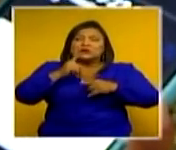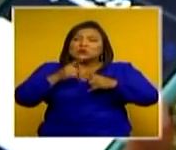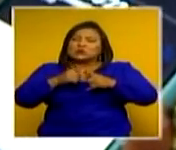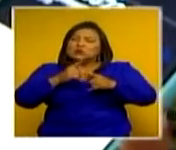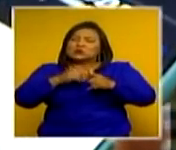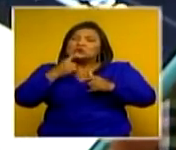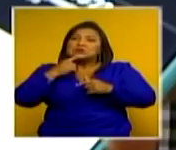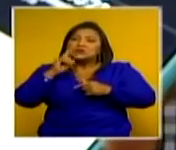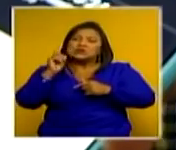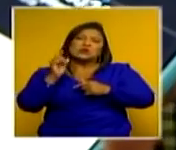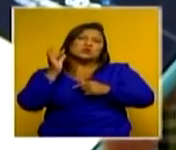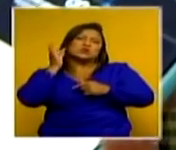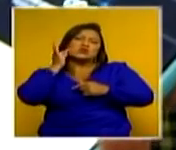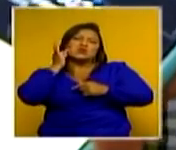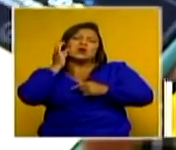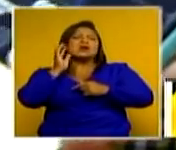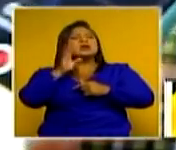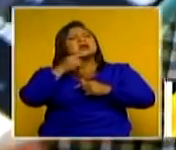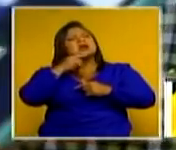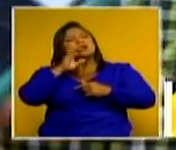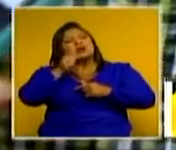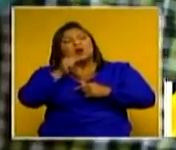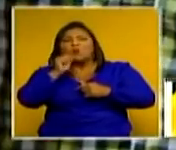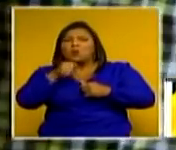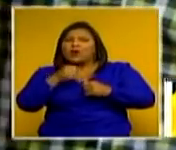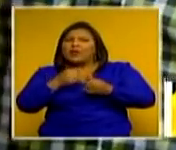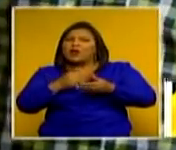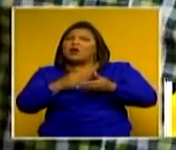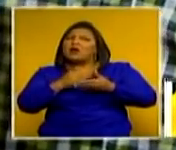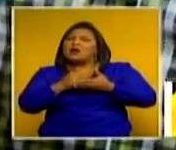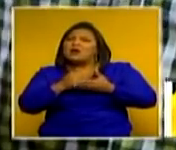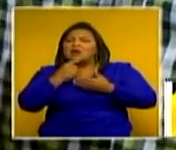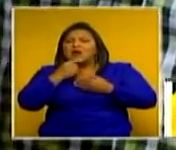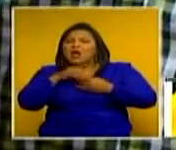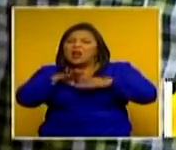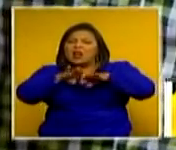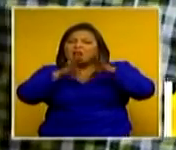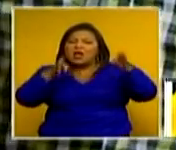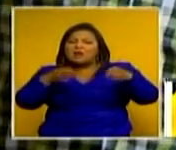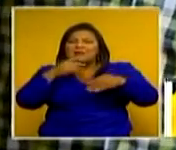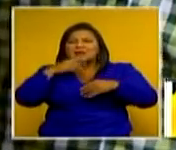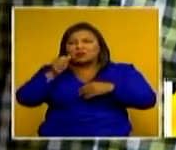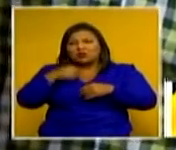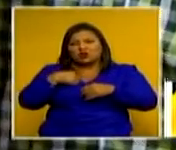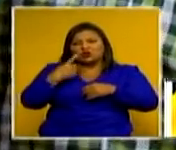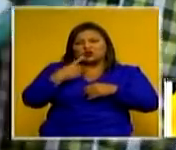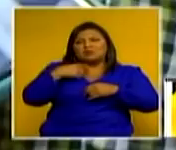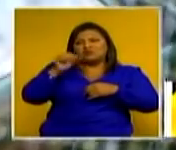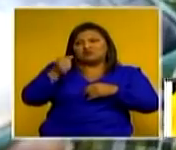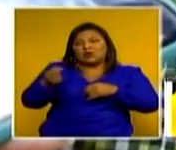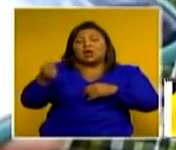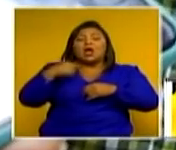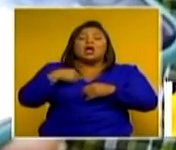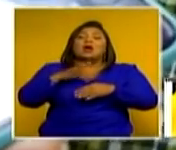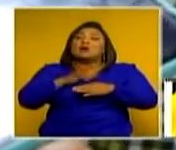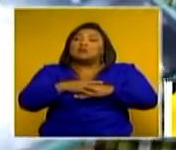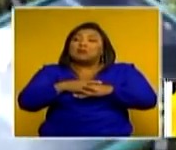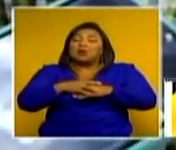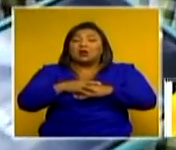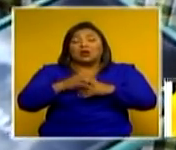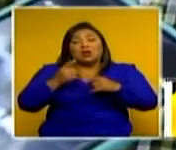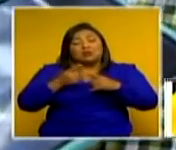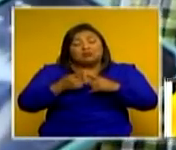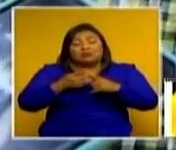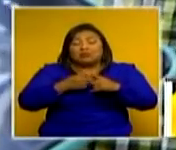tipa y me dijeron sí que de pronto mi mesa podía estar desocupada yo dije que no había problema porque yo ya mi novia la había dejado en su casa entonces lo cual